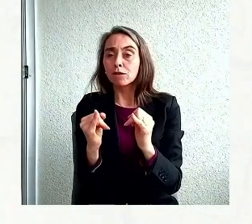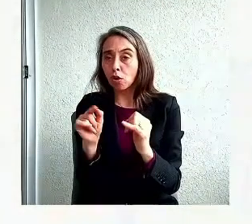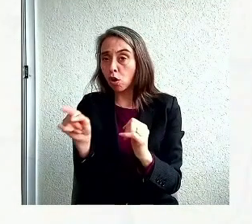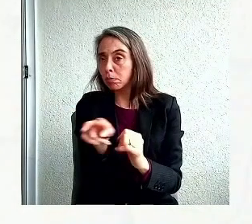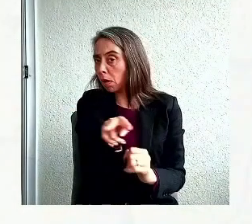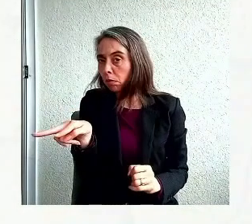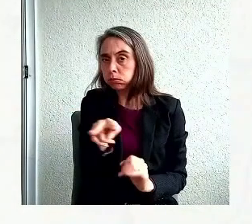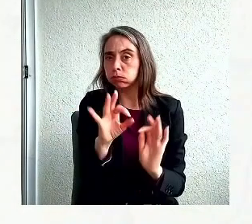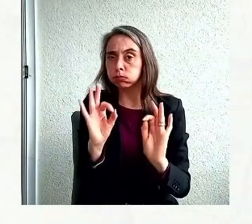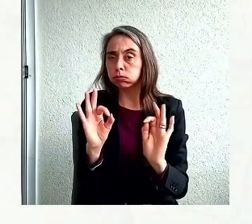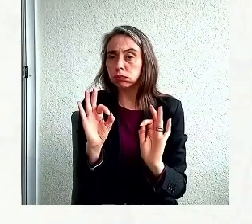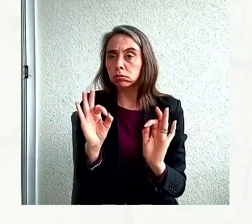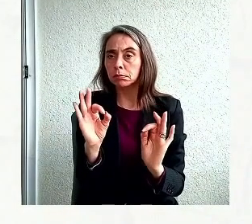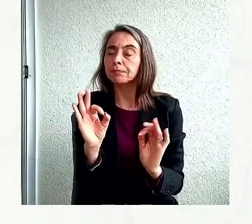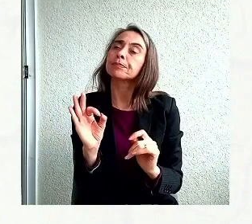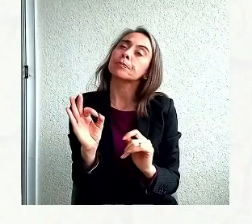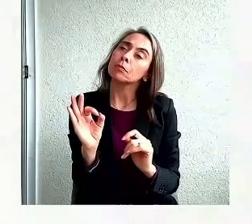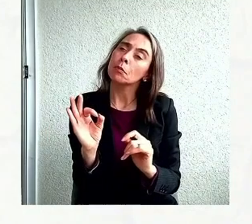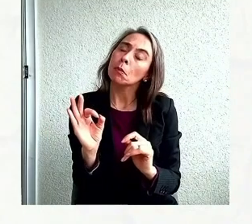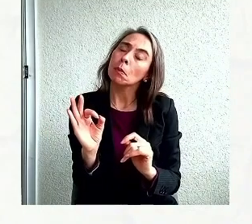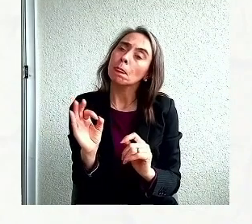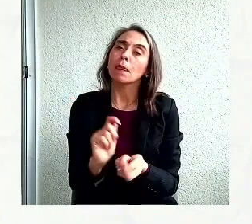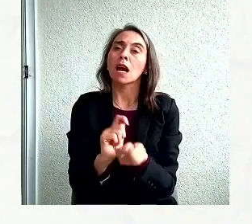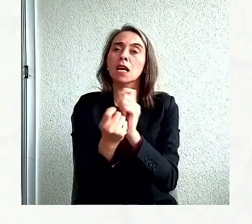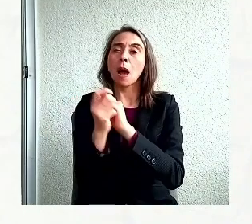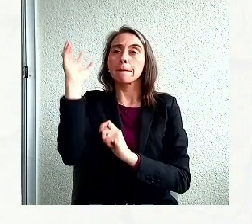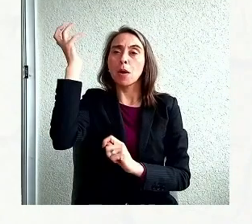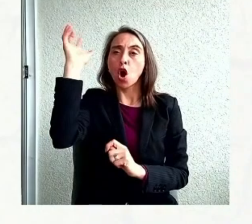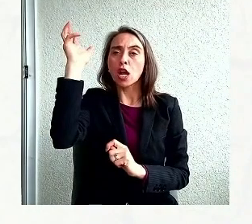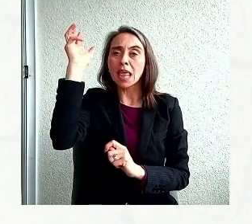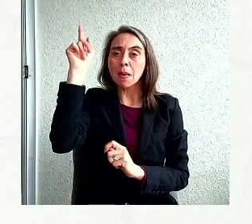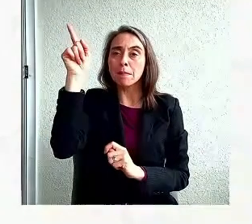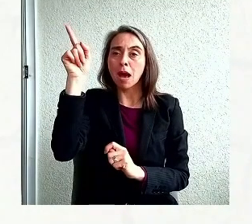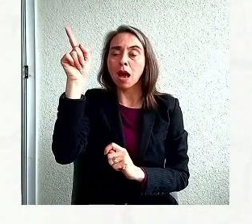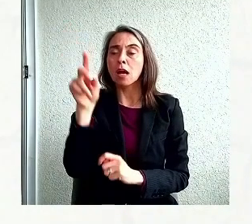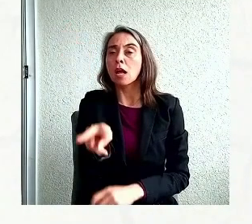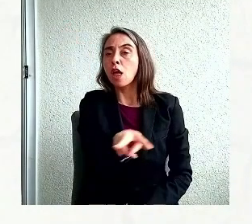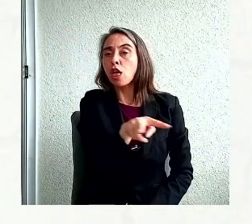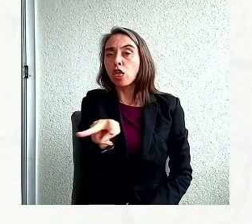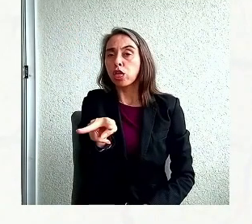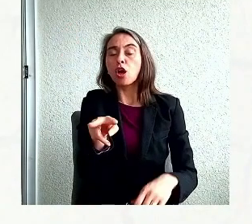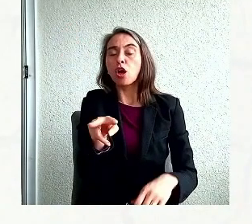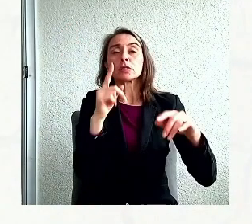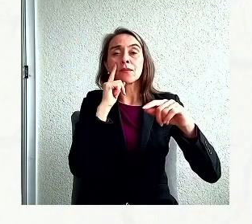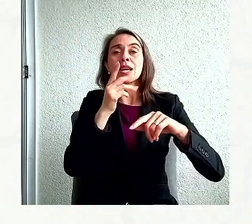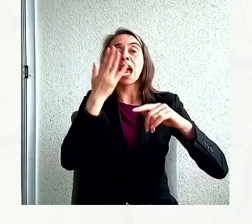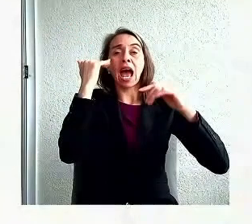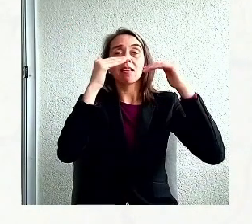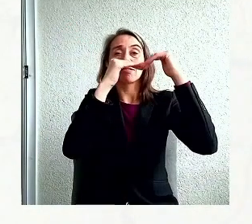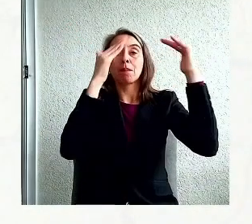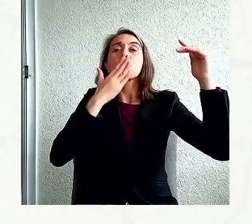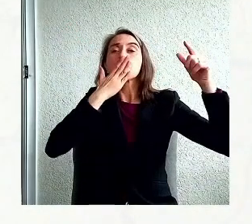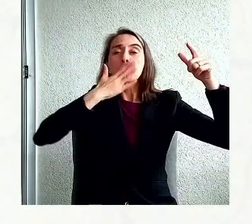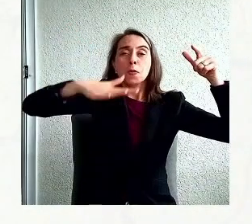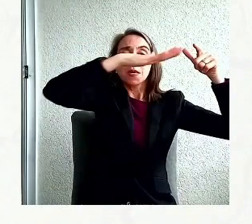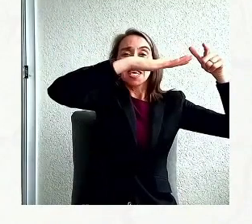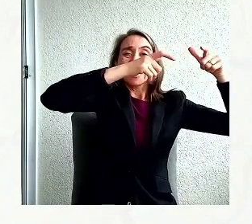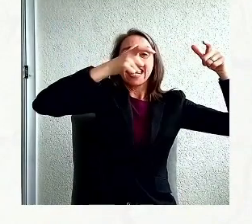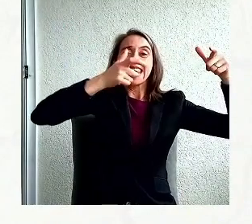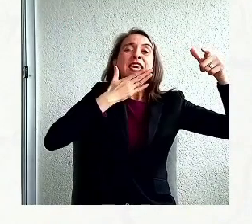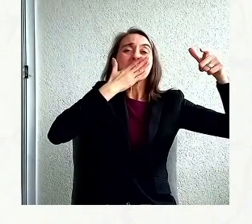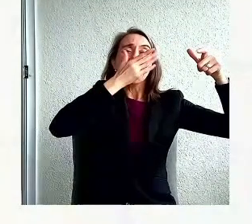es el caso. Entonces la pregunta, para responderla, ¿cierto?, instalamos todos nuestros equipos que ustedes ya vieron en una campaña que realizamos